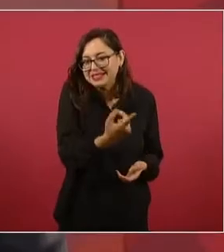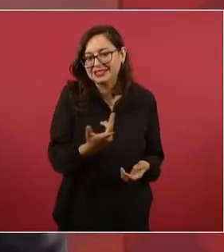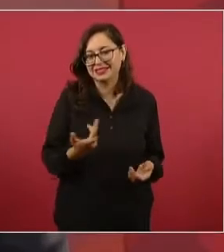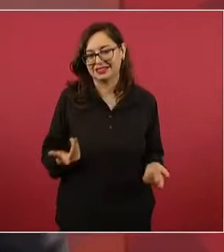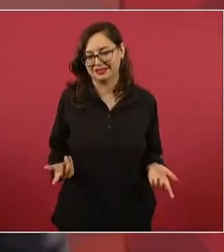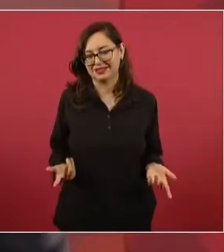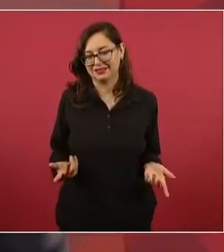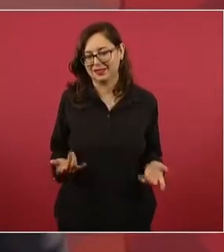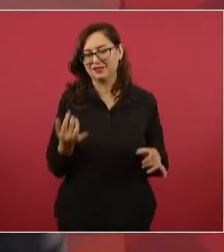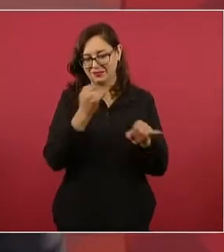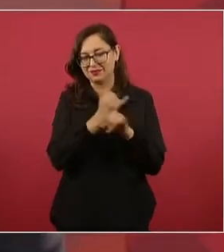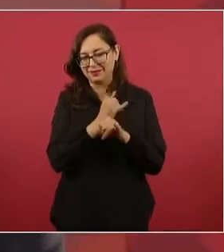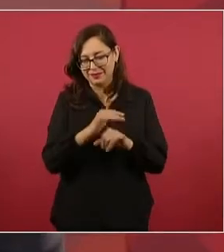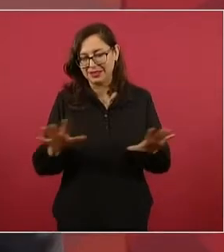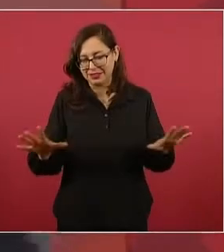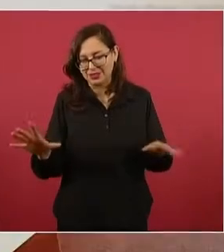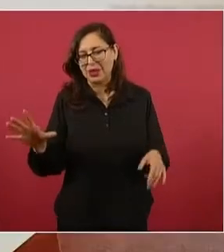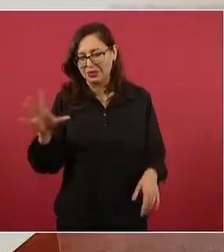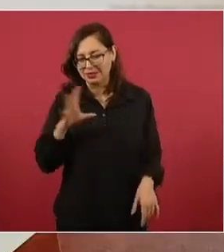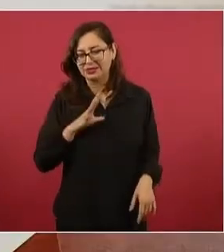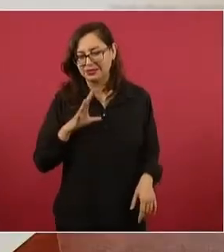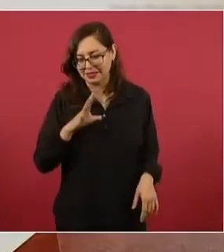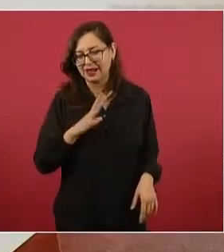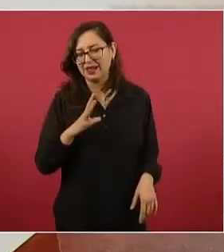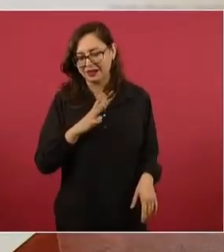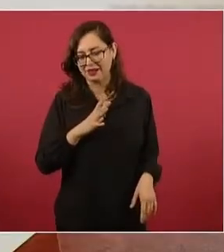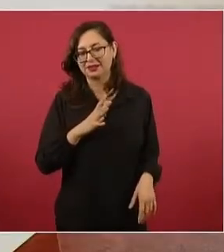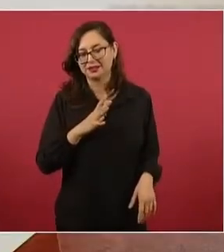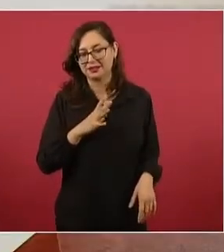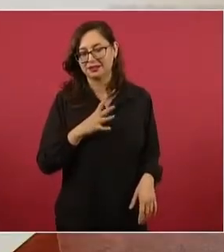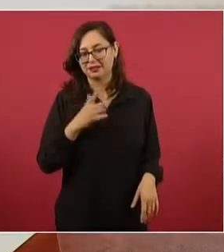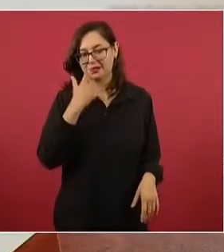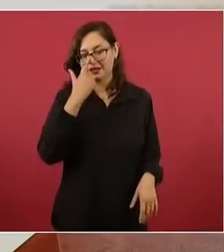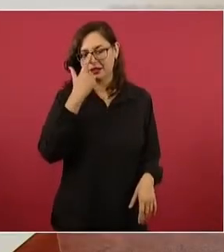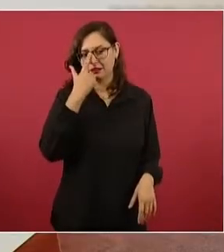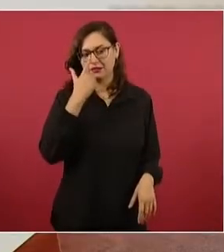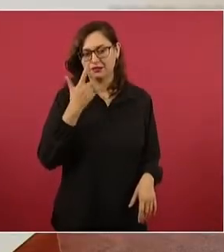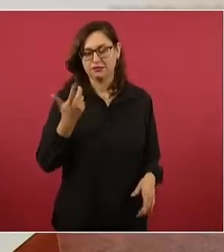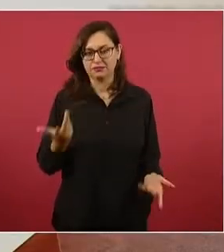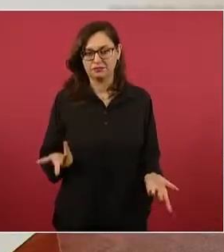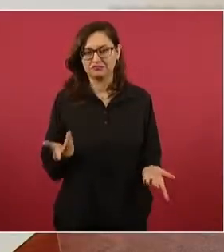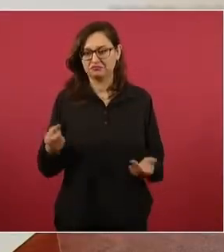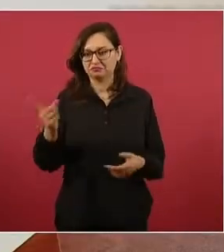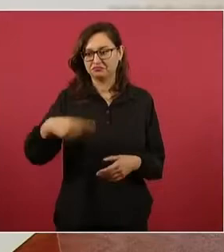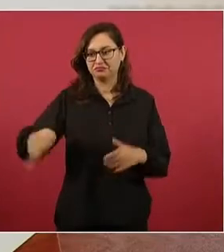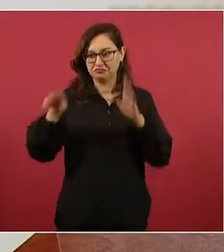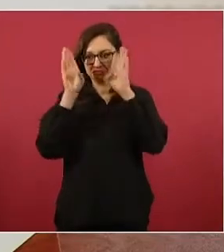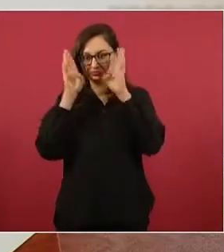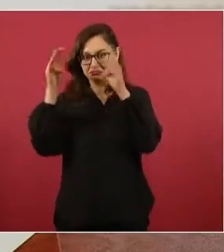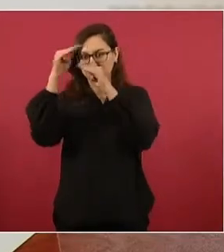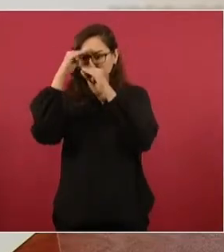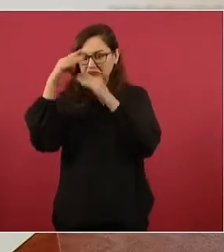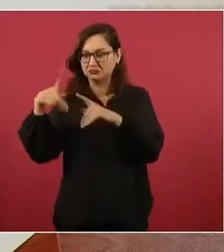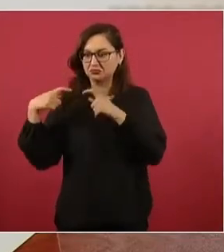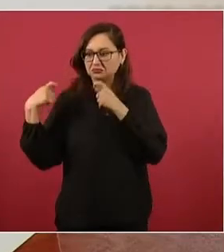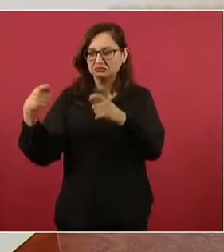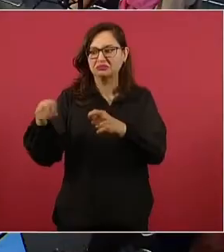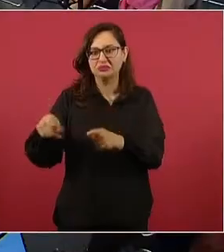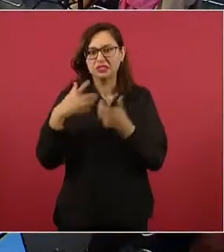Tengo la información, ¿sí?, y de conservadores que estaban ahí,